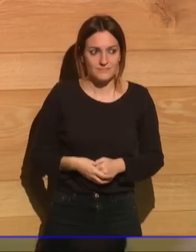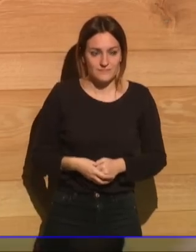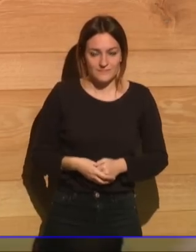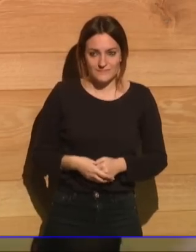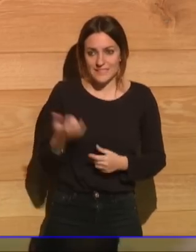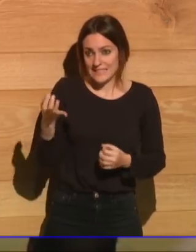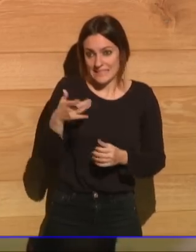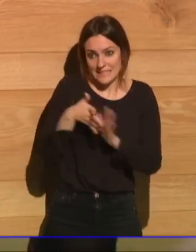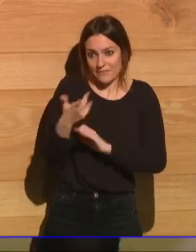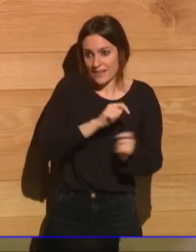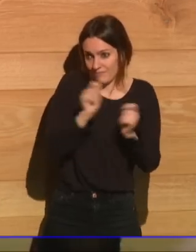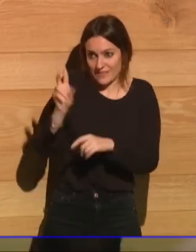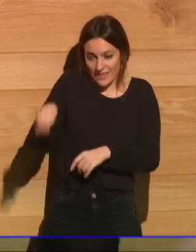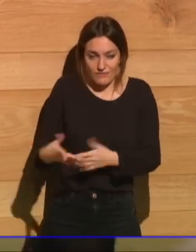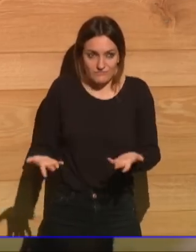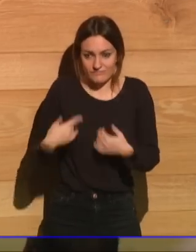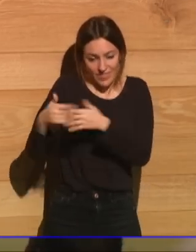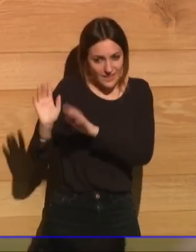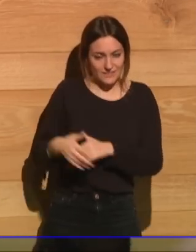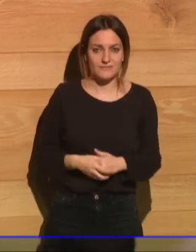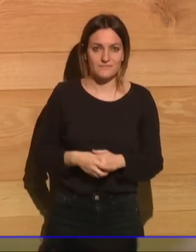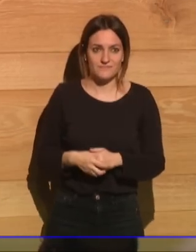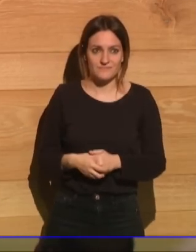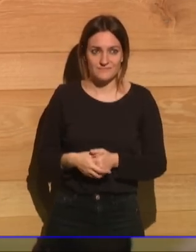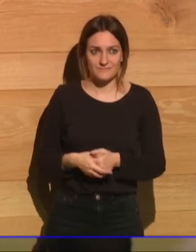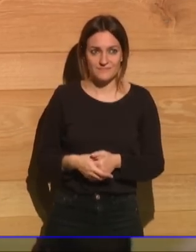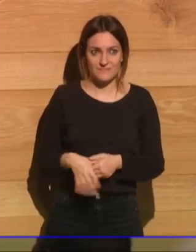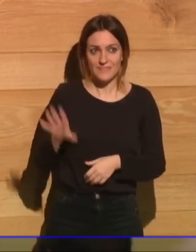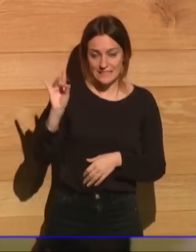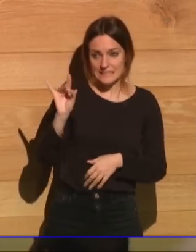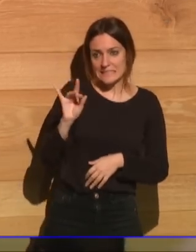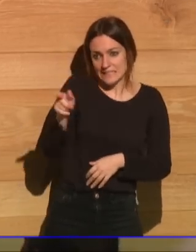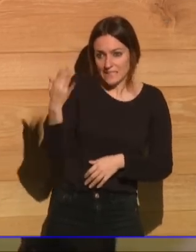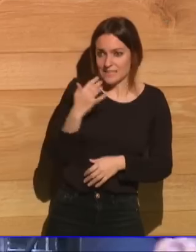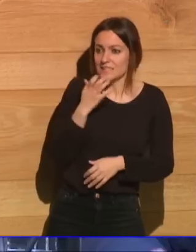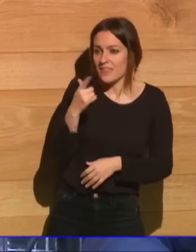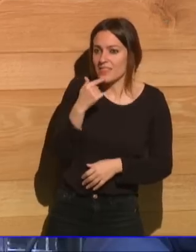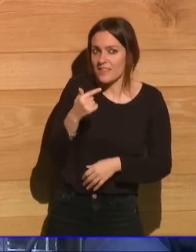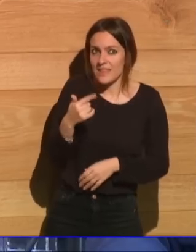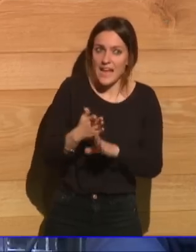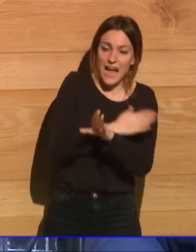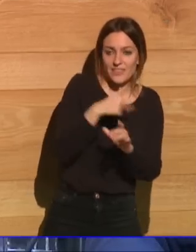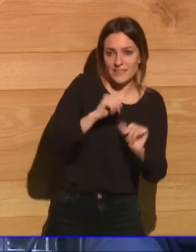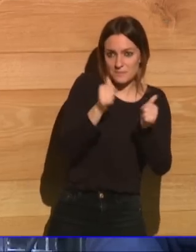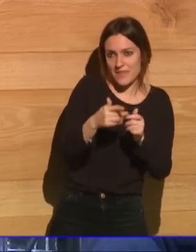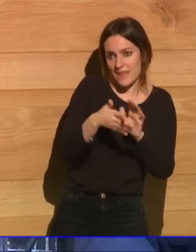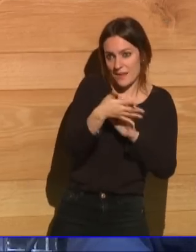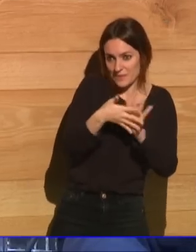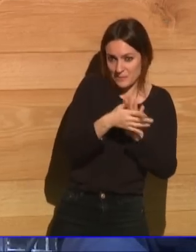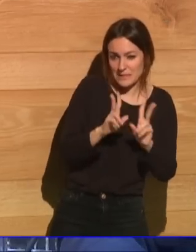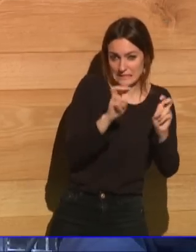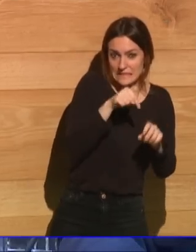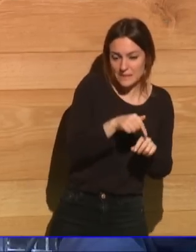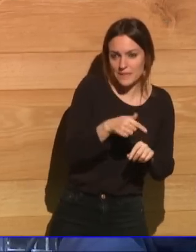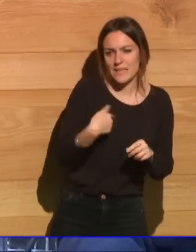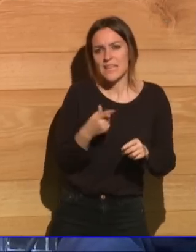favoreces discriminando. su discurso. Déjale. Claro. Arturo, pero si a él ha dicho, Pásate, bueno, pásate. antes de empezar a hablar de Maxi Malone, vamos a hacer una recensión sobre el